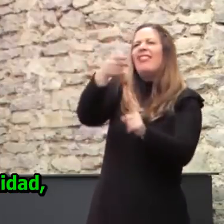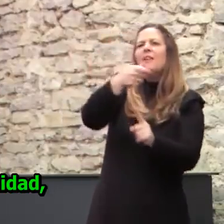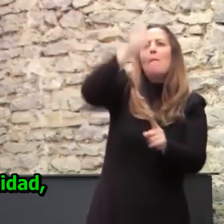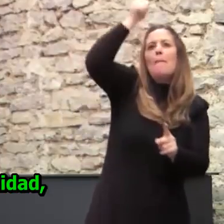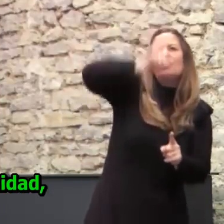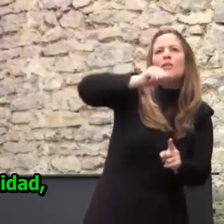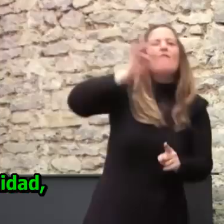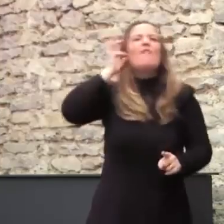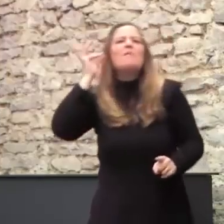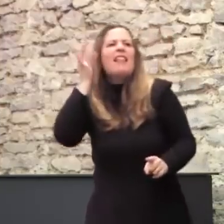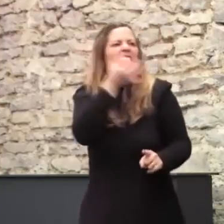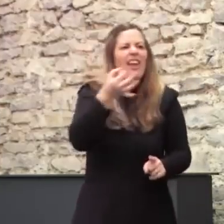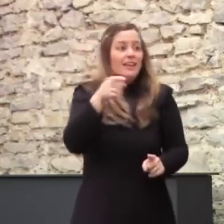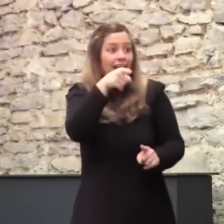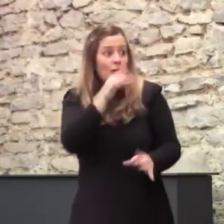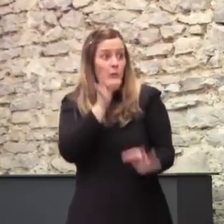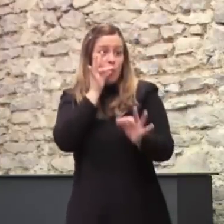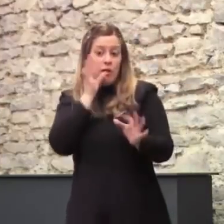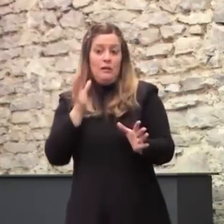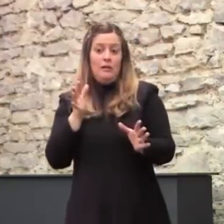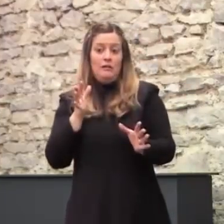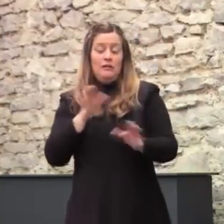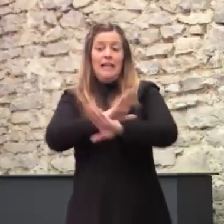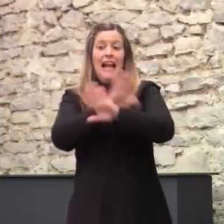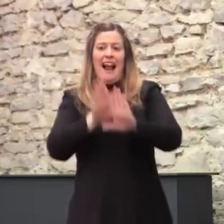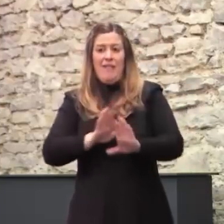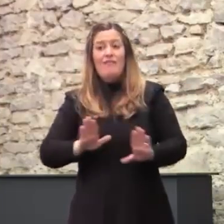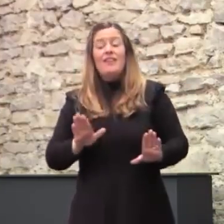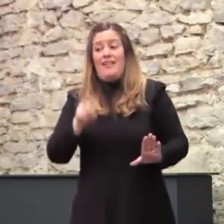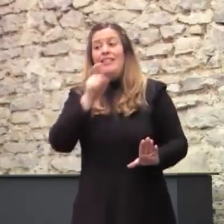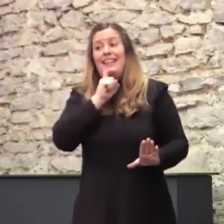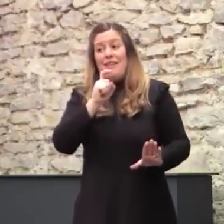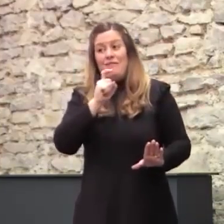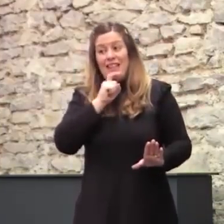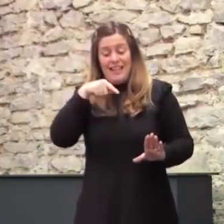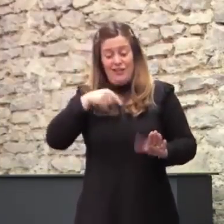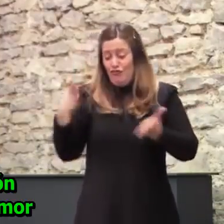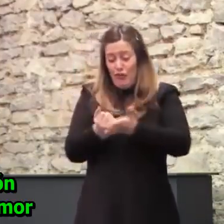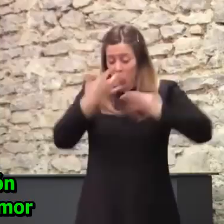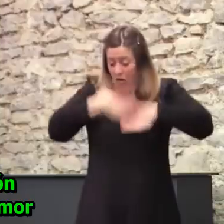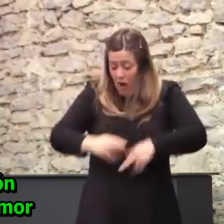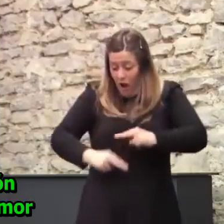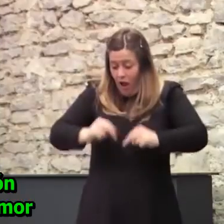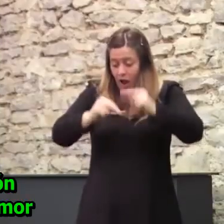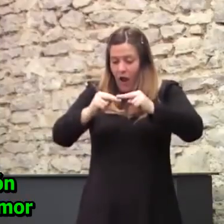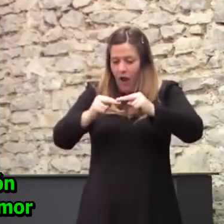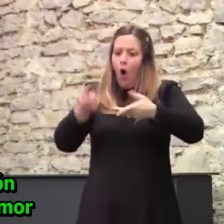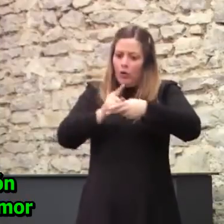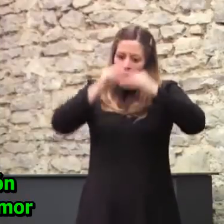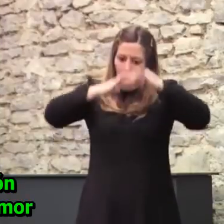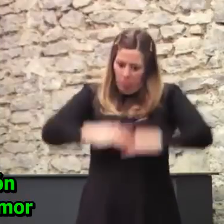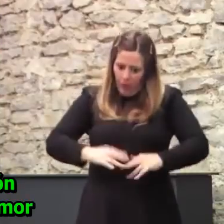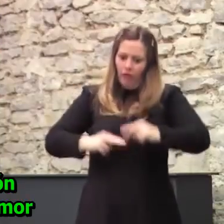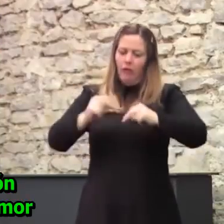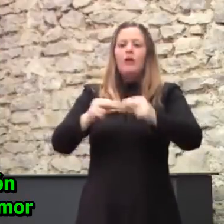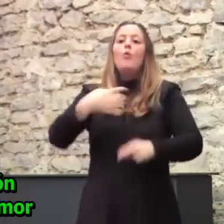y de lo que es el amor. Entonces, a ver, pues resulta bien difícil deconstruirlo, ¿no? Yo creo que, por ejemplo, la solución